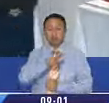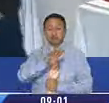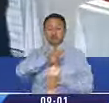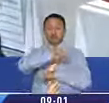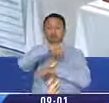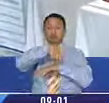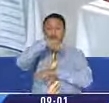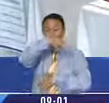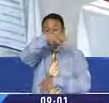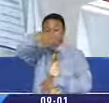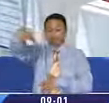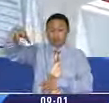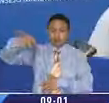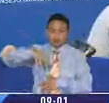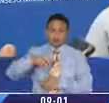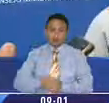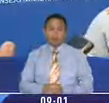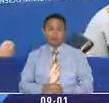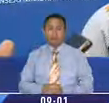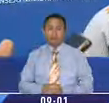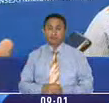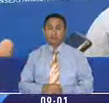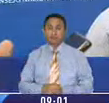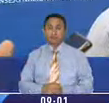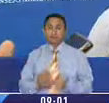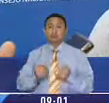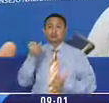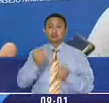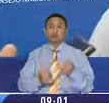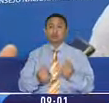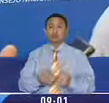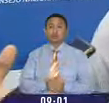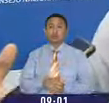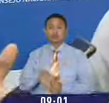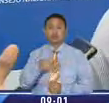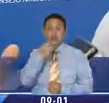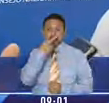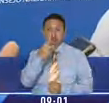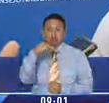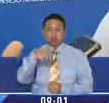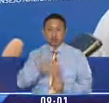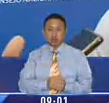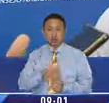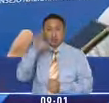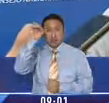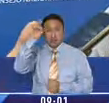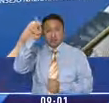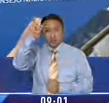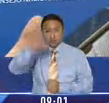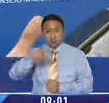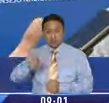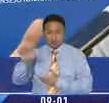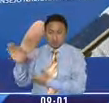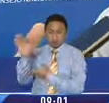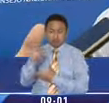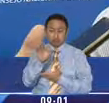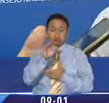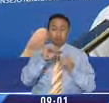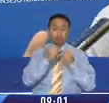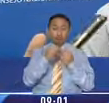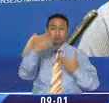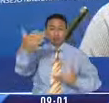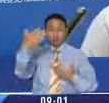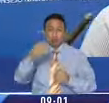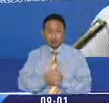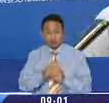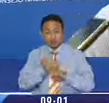delegaciones provinciales y una del exterior. Y al final, mirar receptar las observaciones que han hecho los delegados de las organizaciones